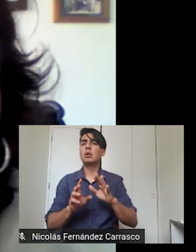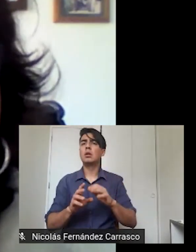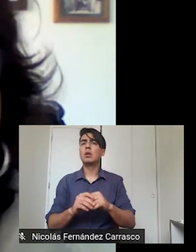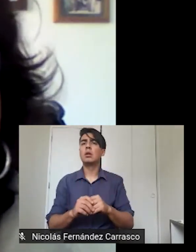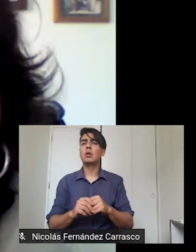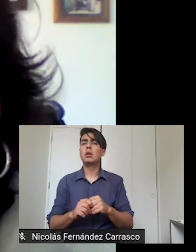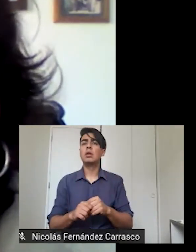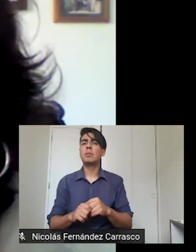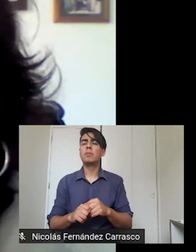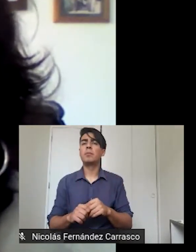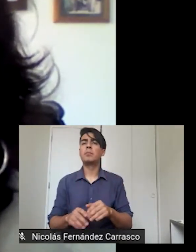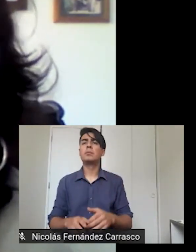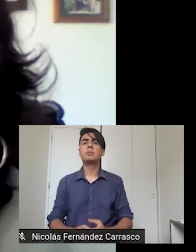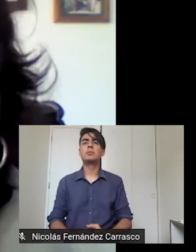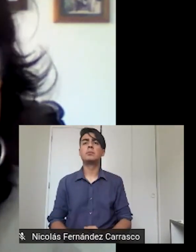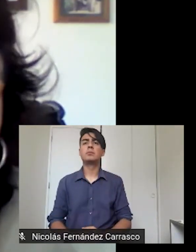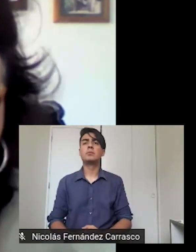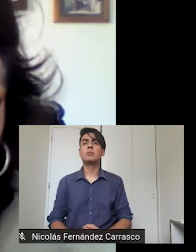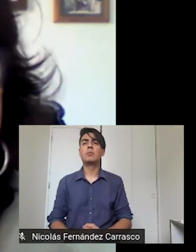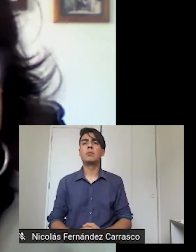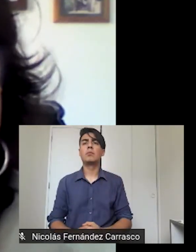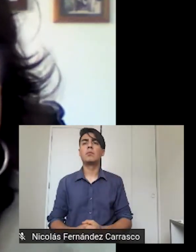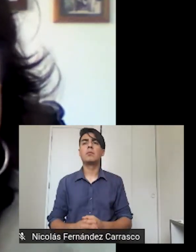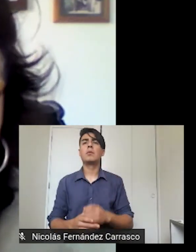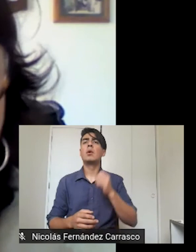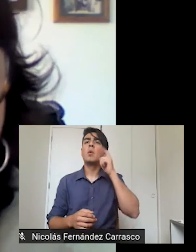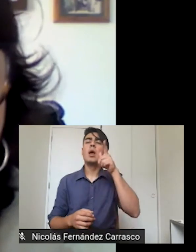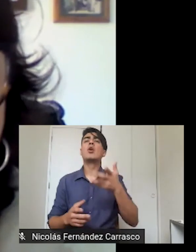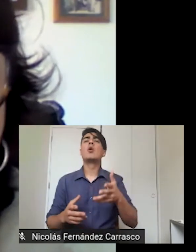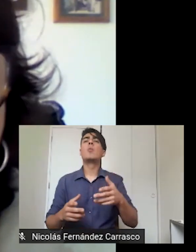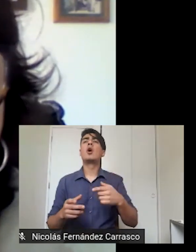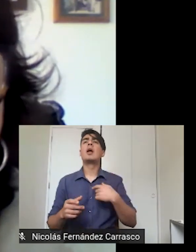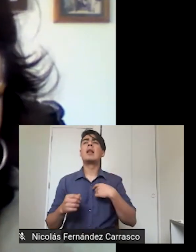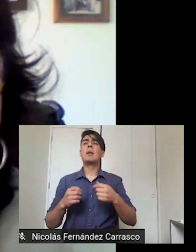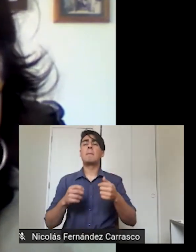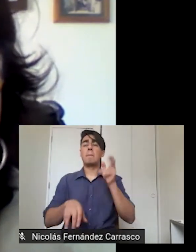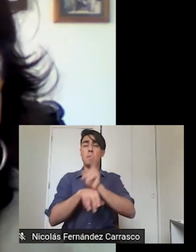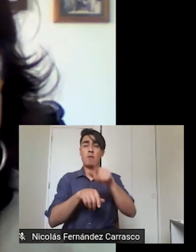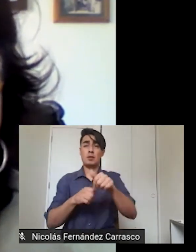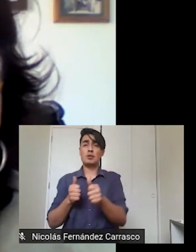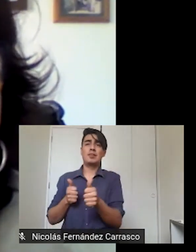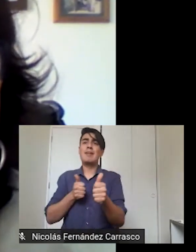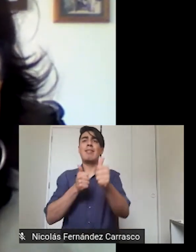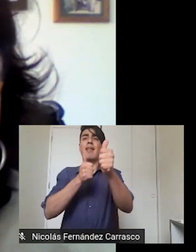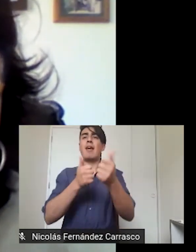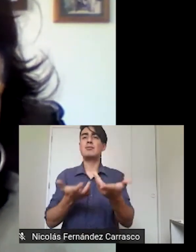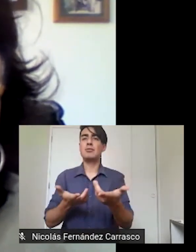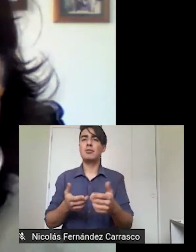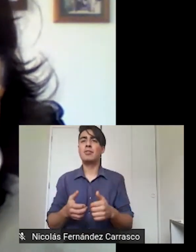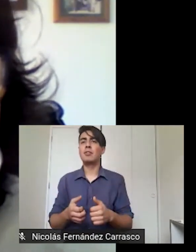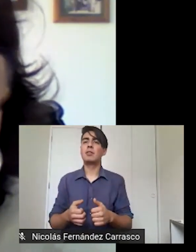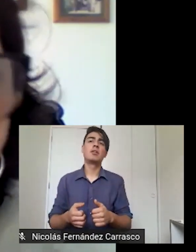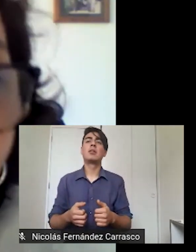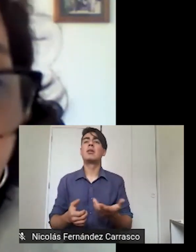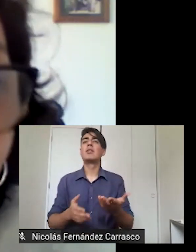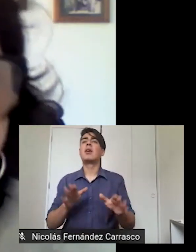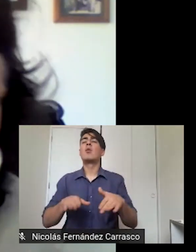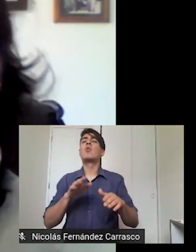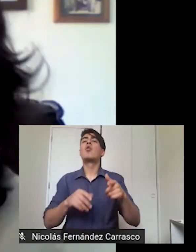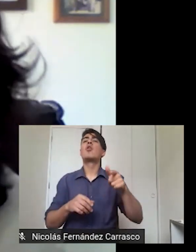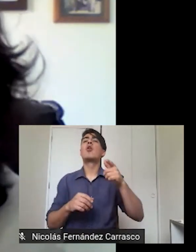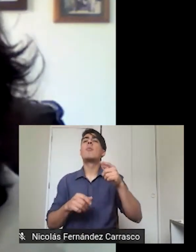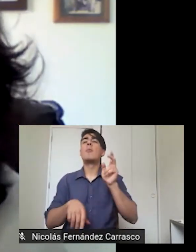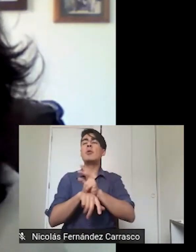Hay profesores que son líderes de opinión en el aula, y entonces podrían promover,